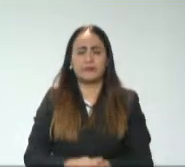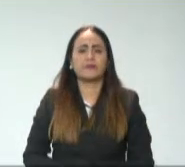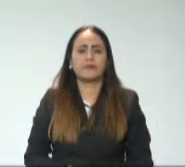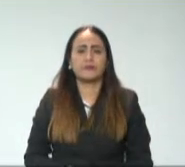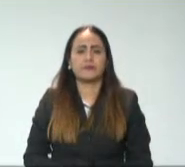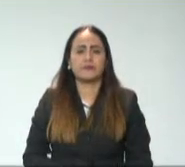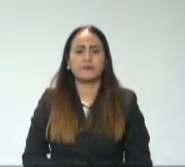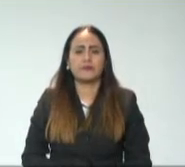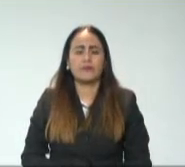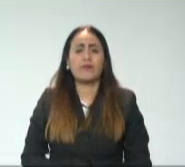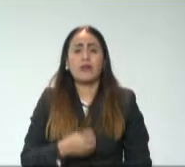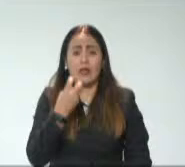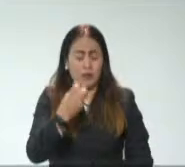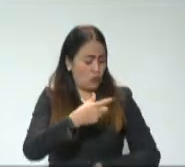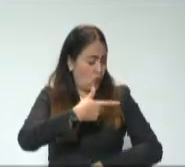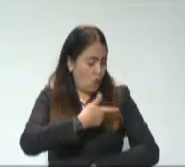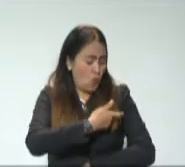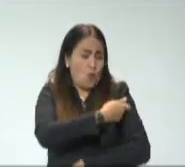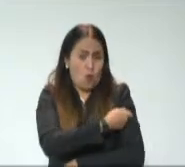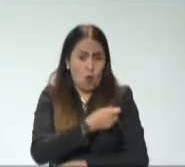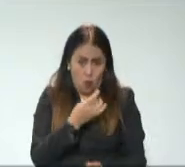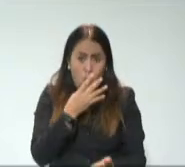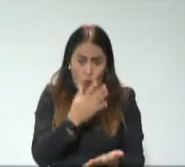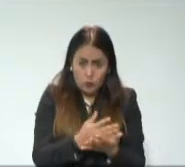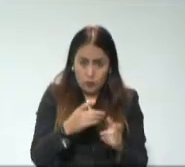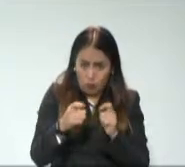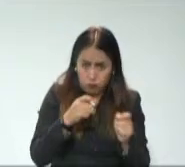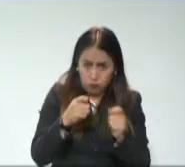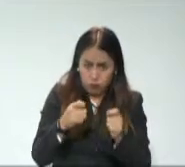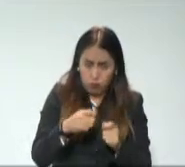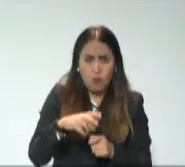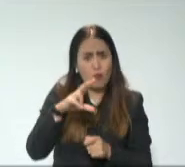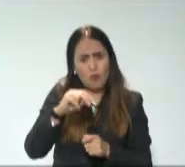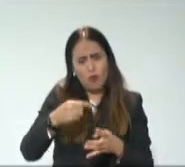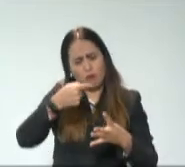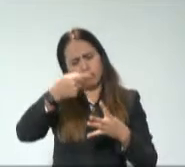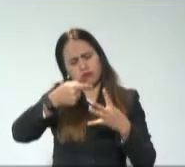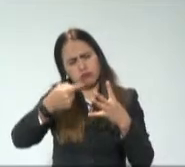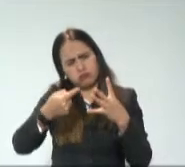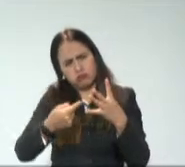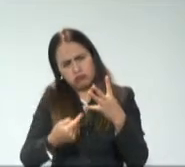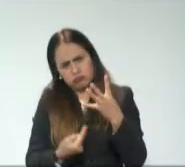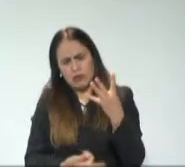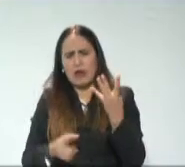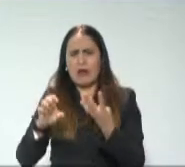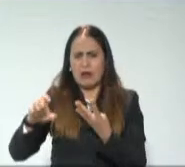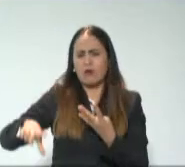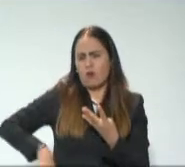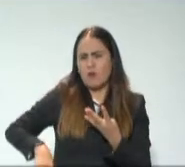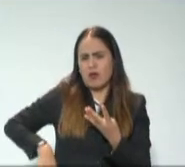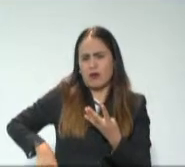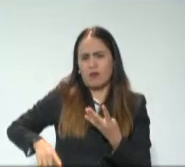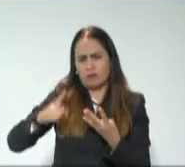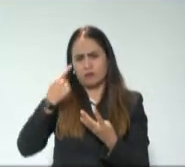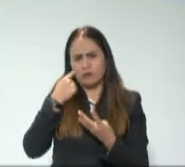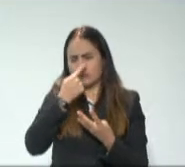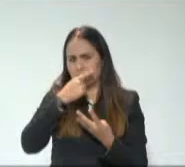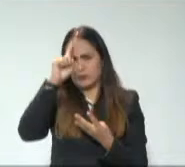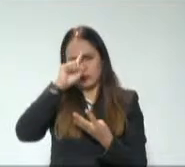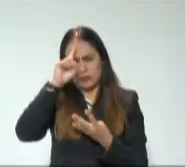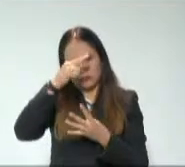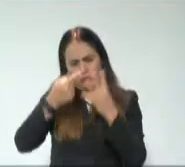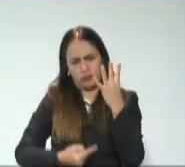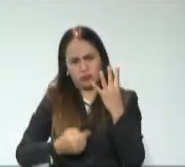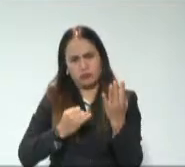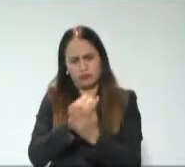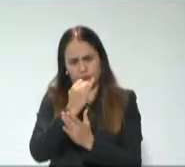y no todo dependió de la vacuna Por cierto sino de un amplio repertorio de intervenciones de salud pública entonces